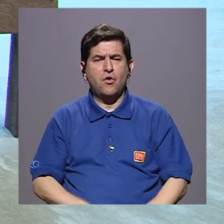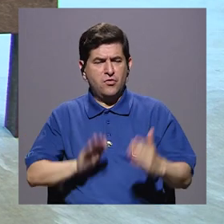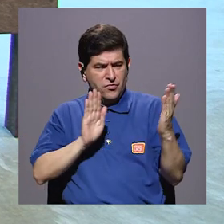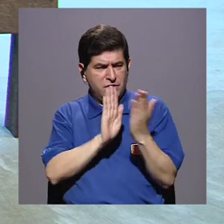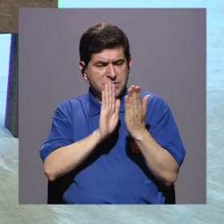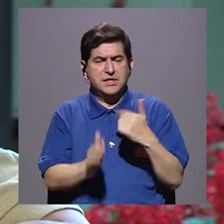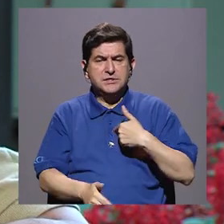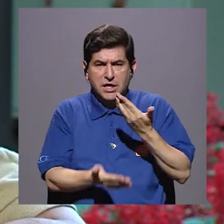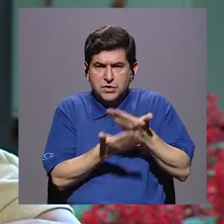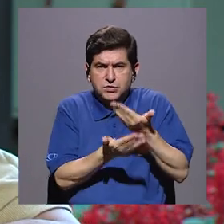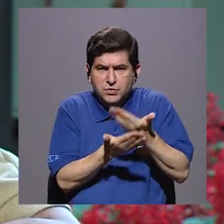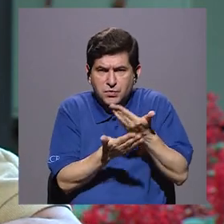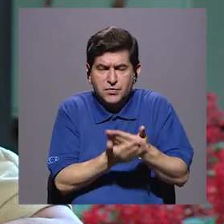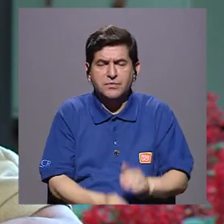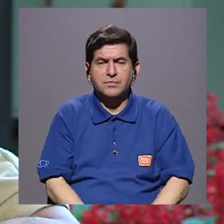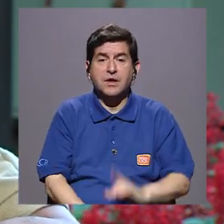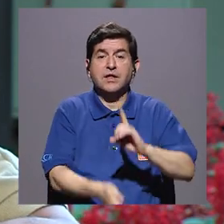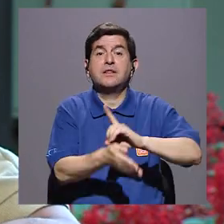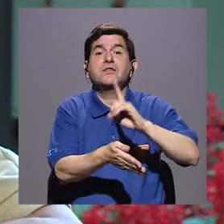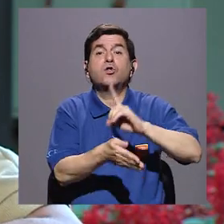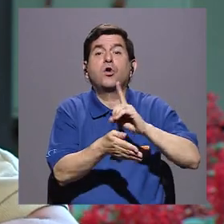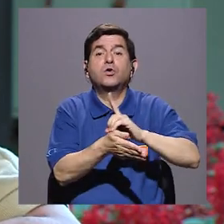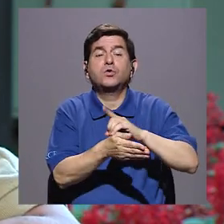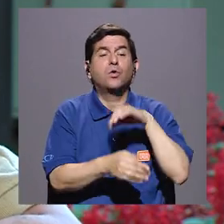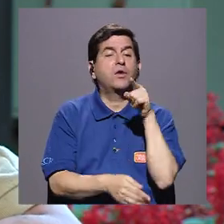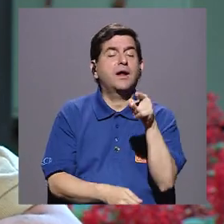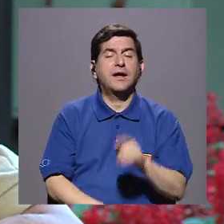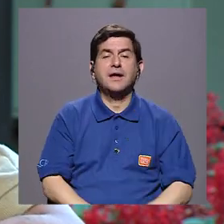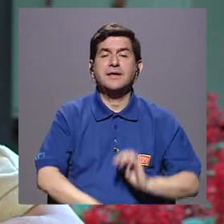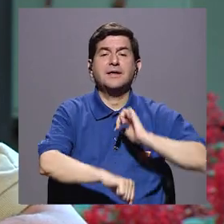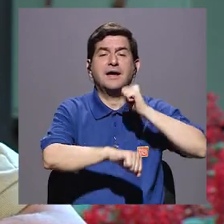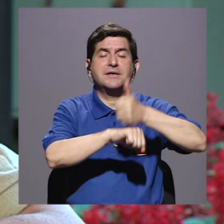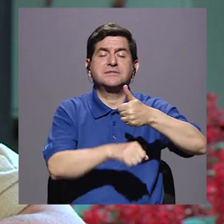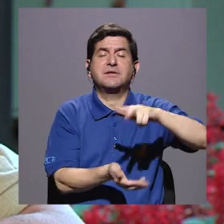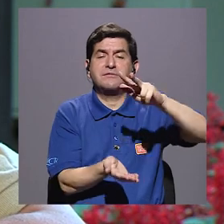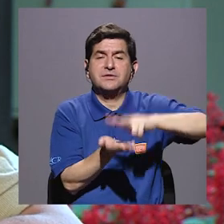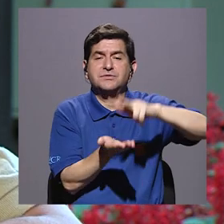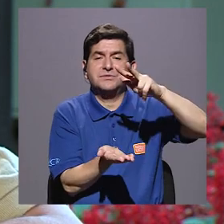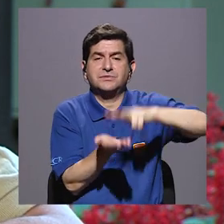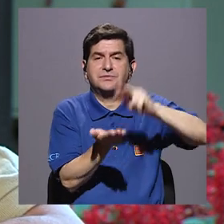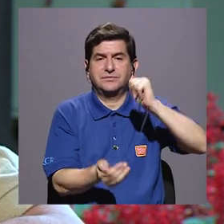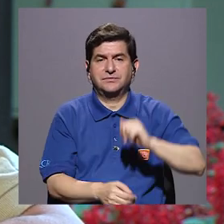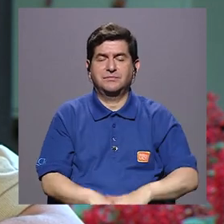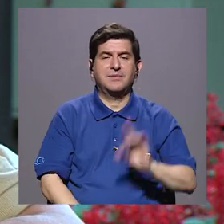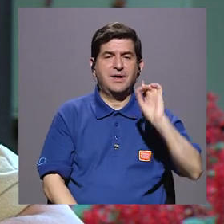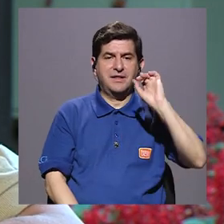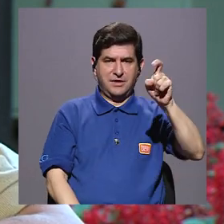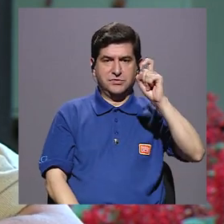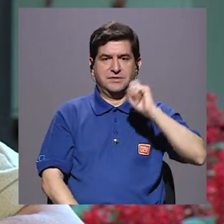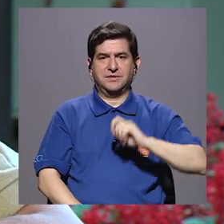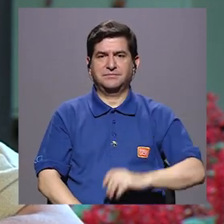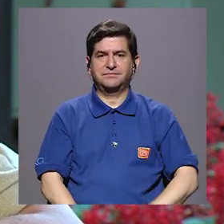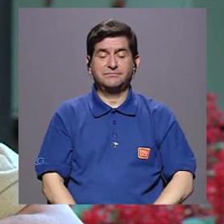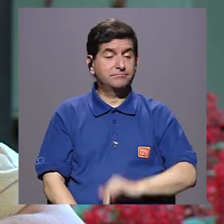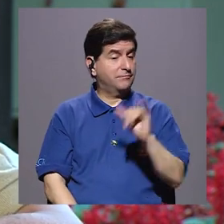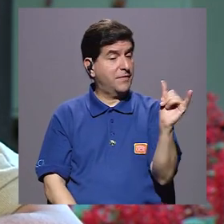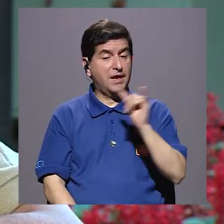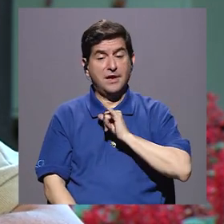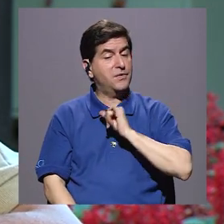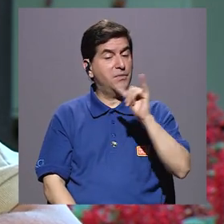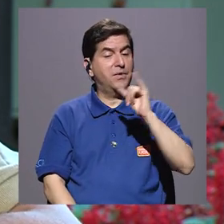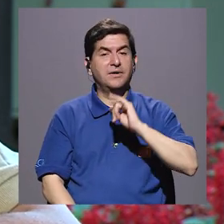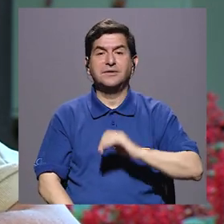apliqué las pruebas. Y la doctora, en este caso, fue la que dio el aval del diagnóstico. Okay. De igual